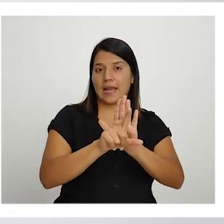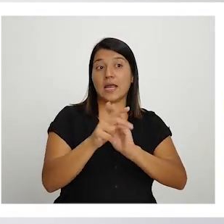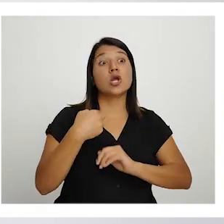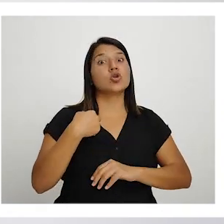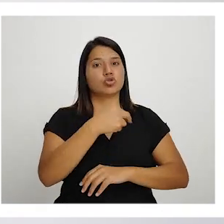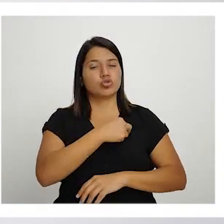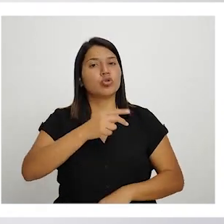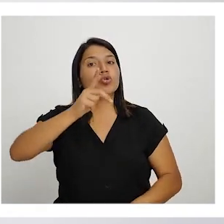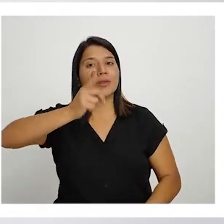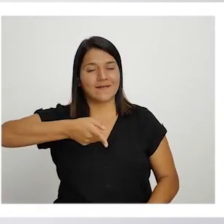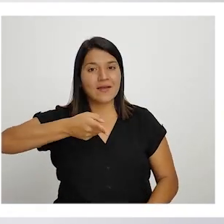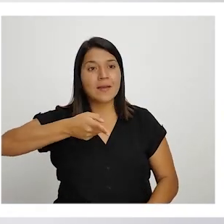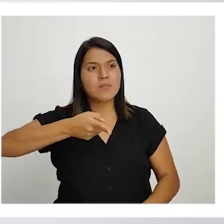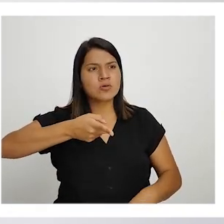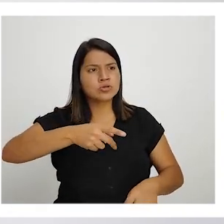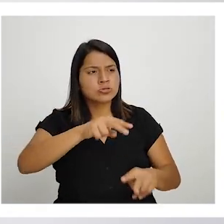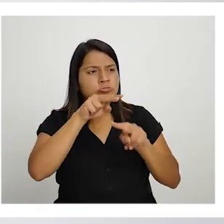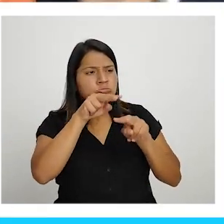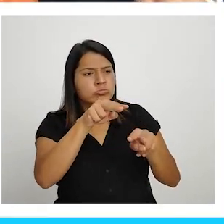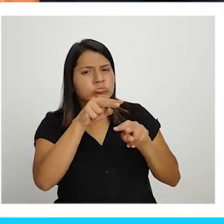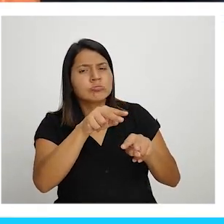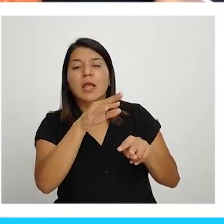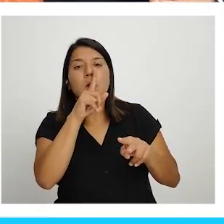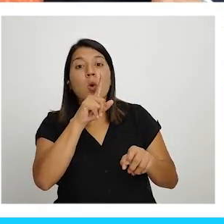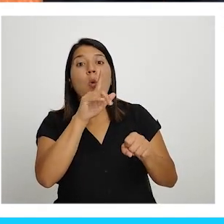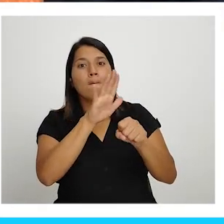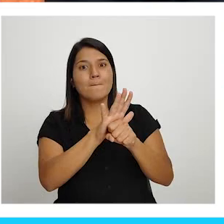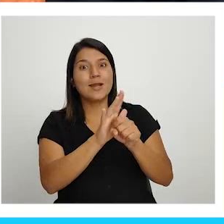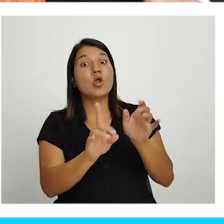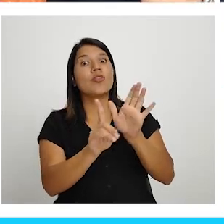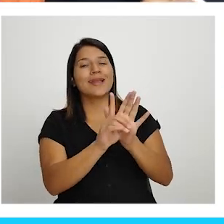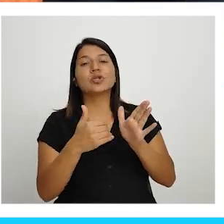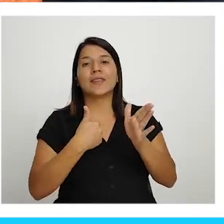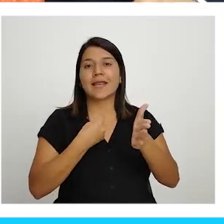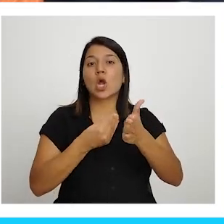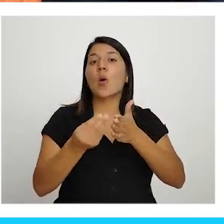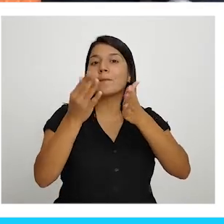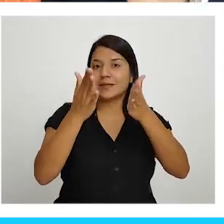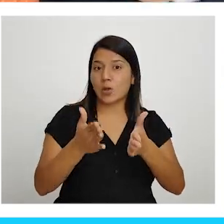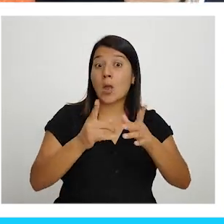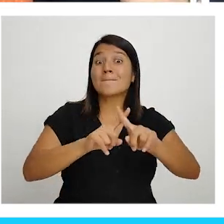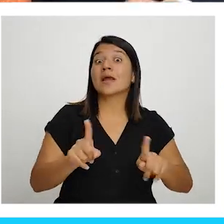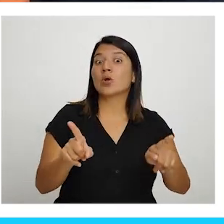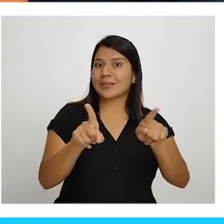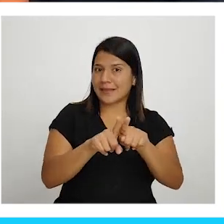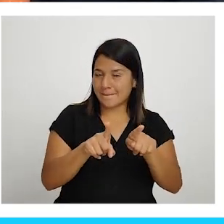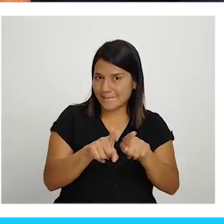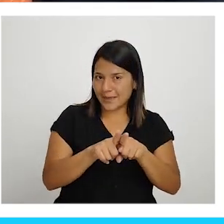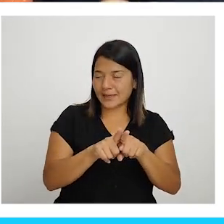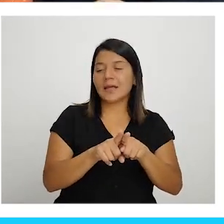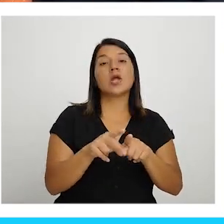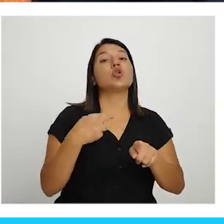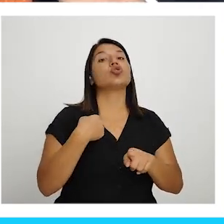que velar por el cumplimiento de los derechos de los consumidores, pero también representar sus intereses en las